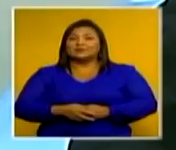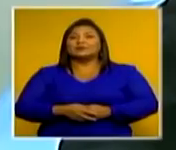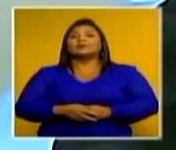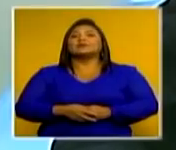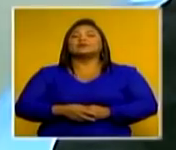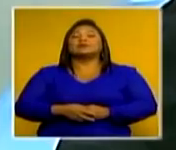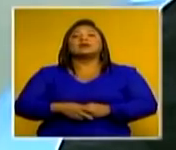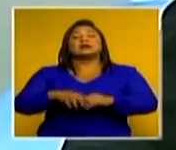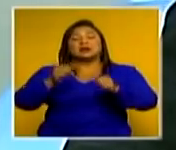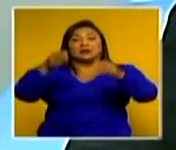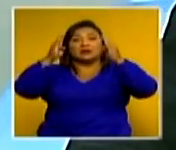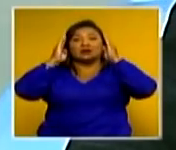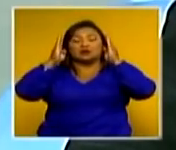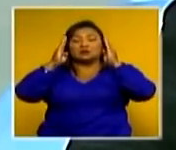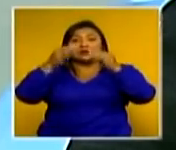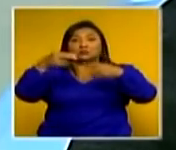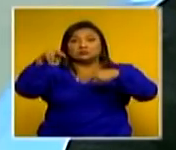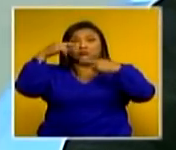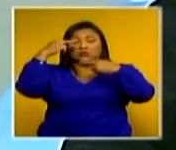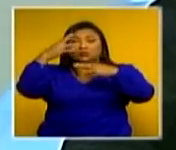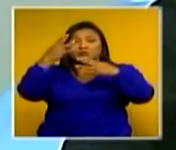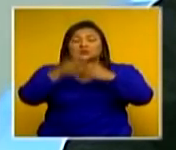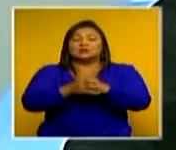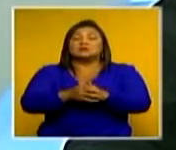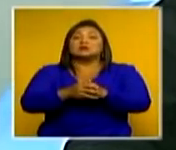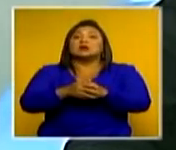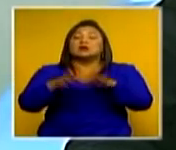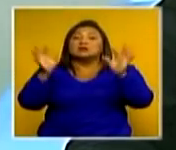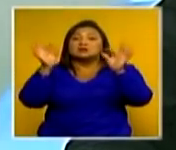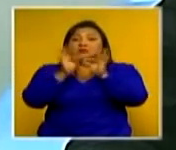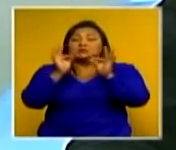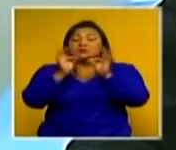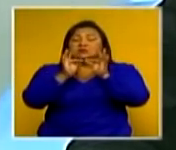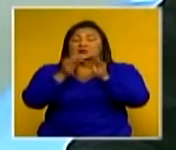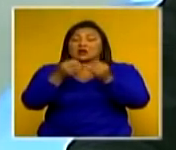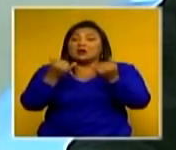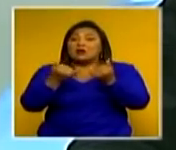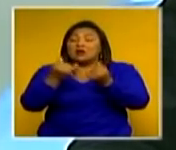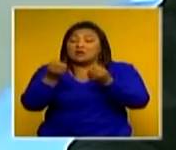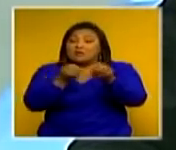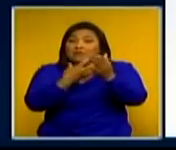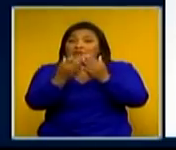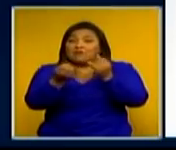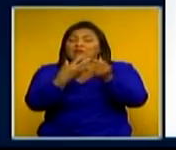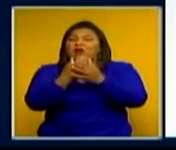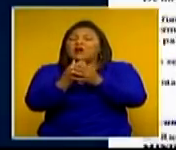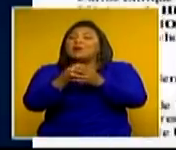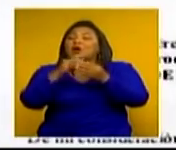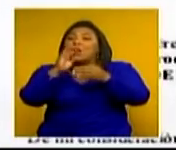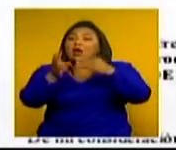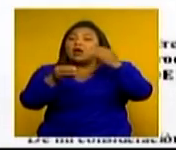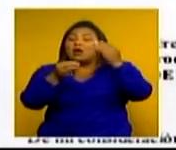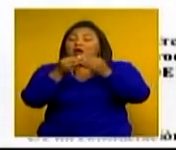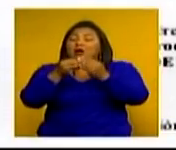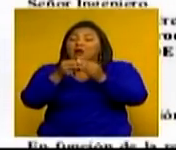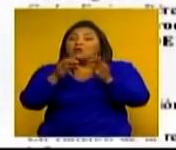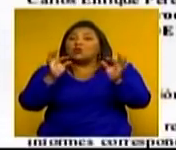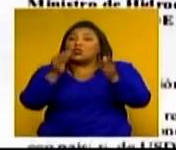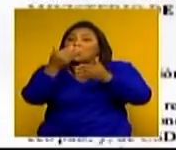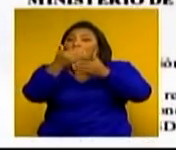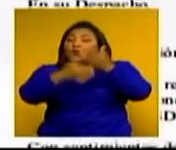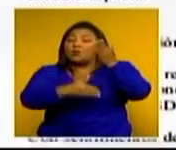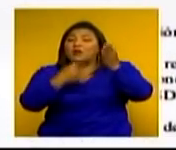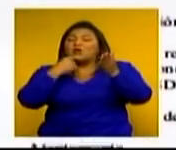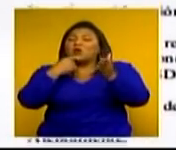así es mucha atención con esta noticia en las redes sociales se está dando a conocer que se ha filtrado un documento oficial en el que se